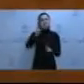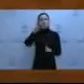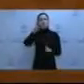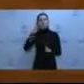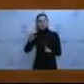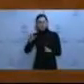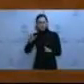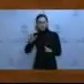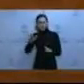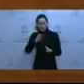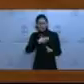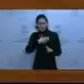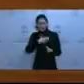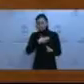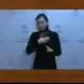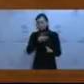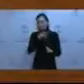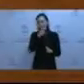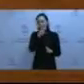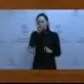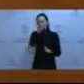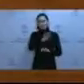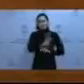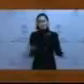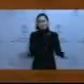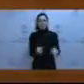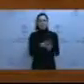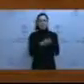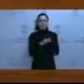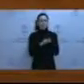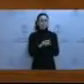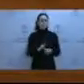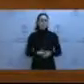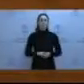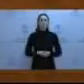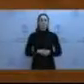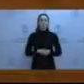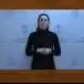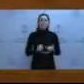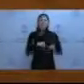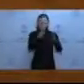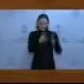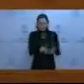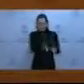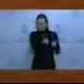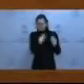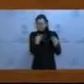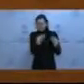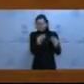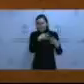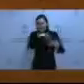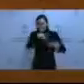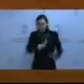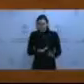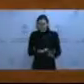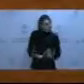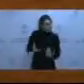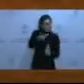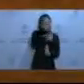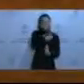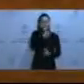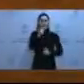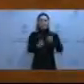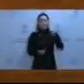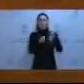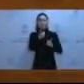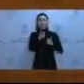parece, cuando menos, vergonzoso, señora consejera. ¿Usted qué me ha querido decir? Que ahora el preconcurso de acreedores depende de los